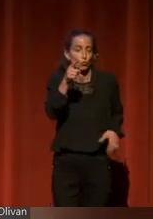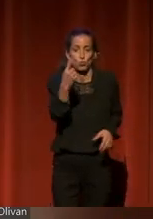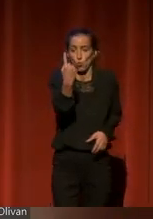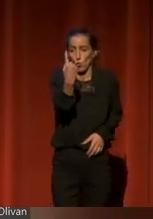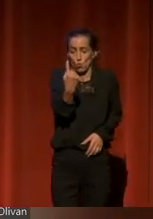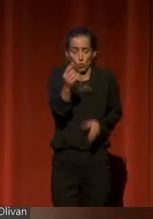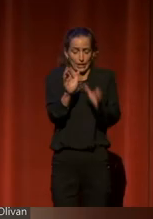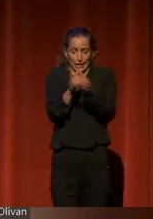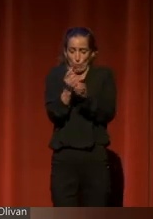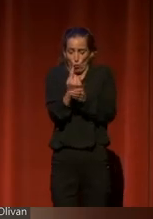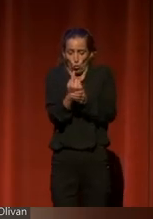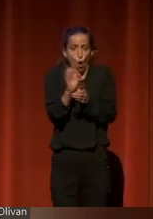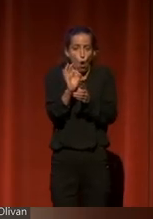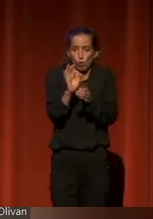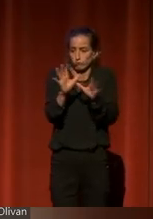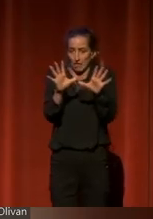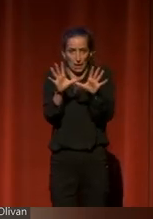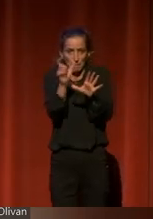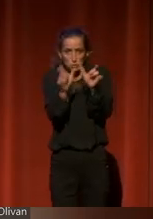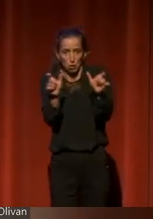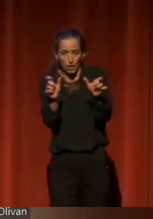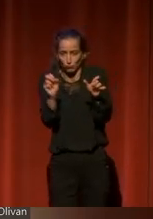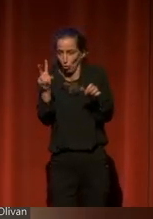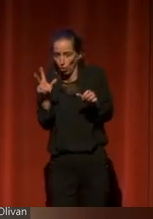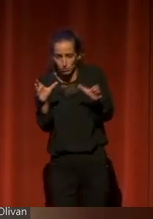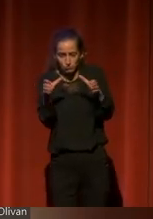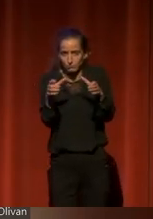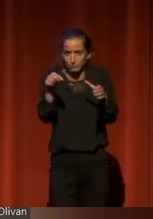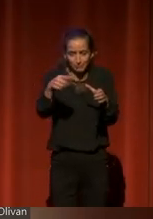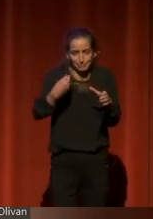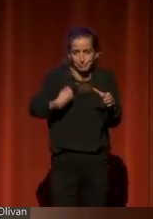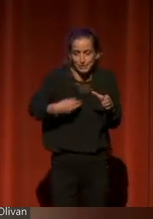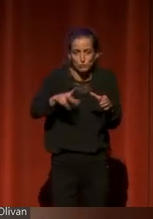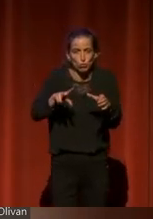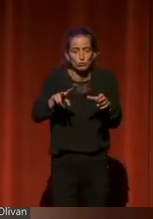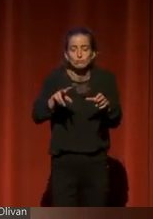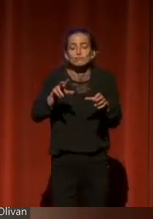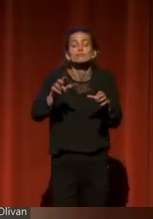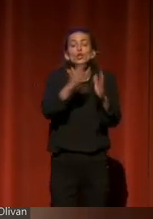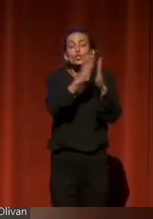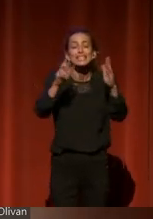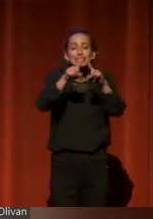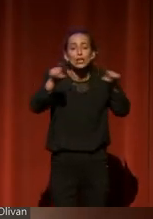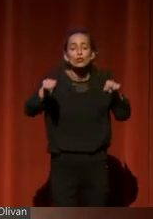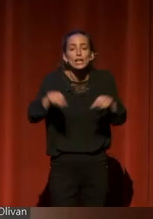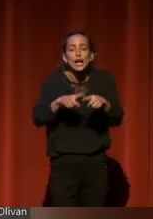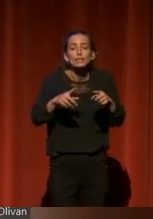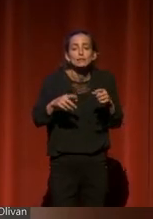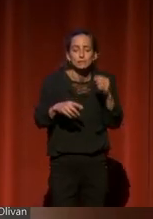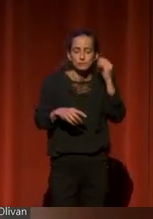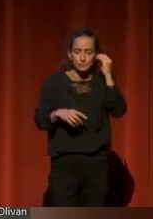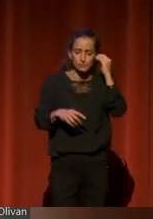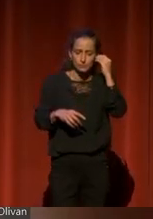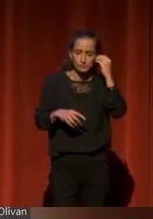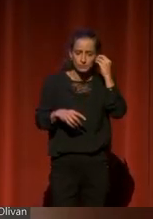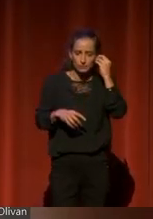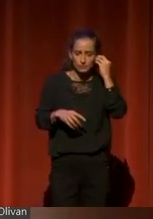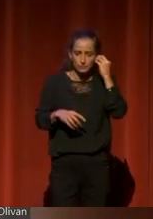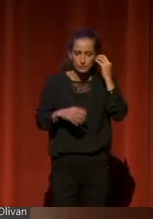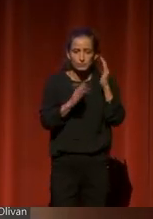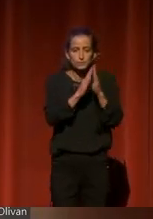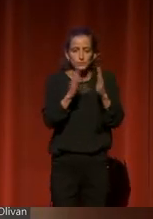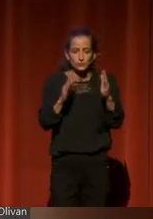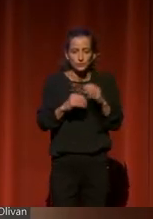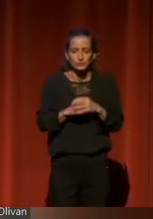sois 10 o 12 no Y eso significa que se puede aplicar a una biblioteca en la que trabajan dos o tres personas o a una que trabajan 25 O quizá